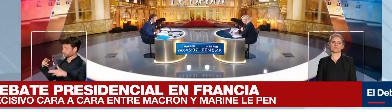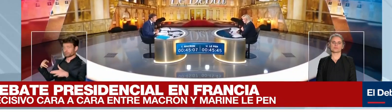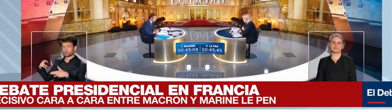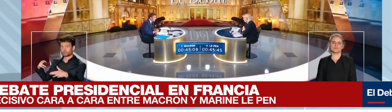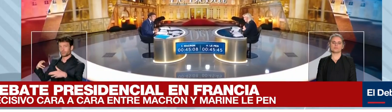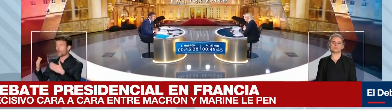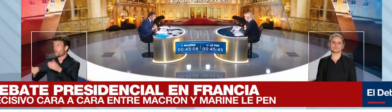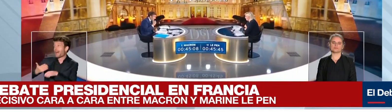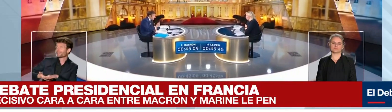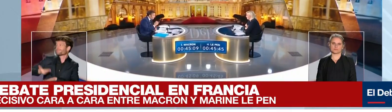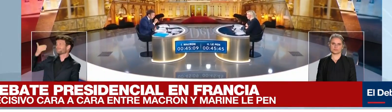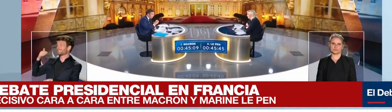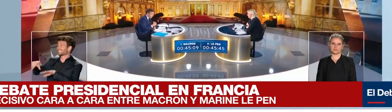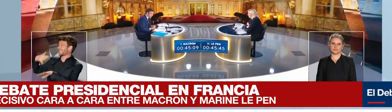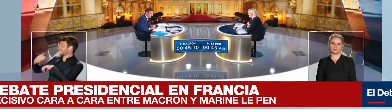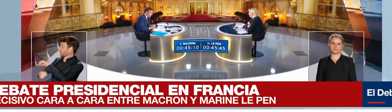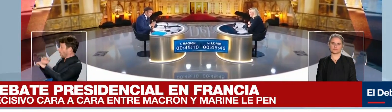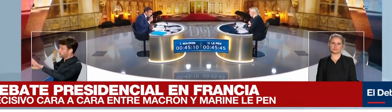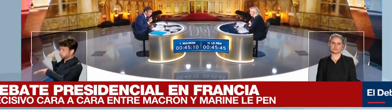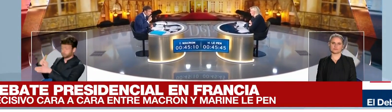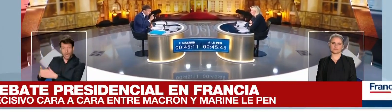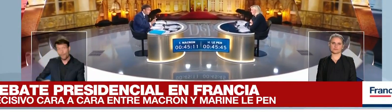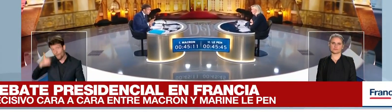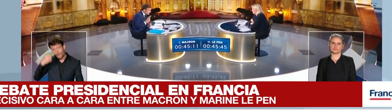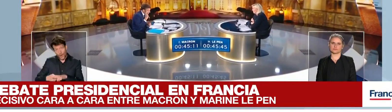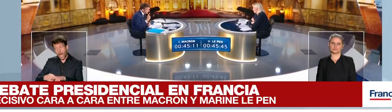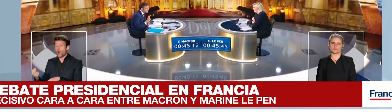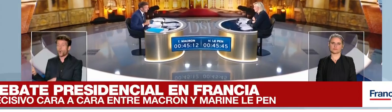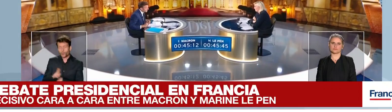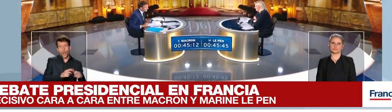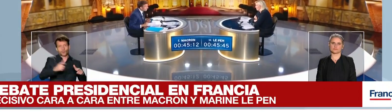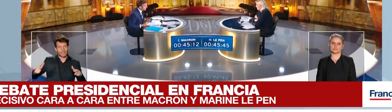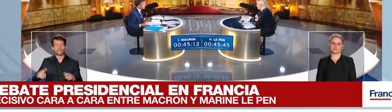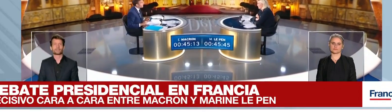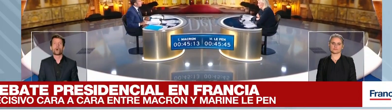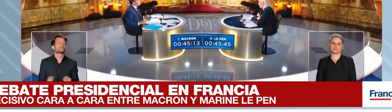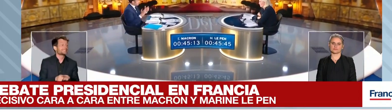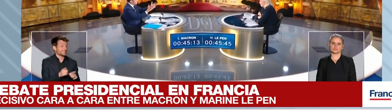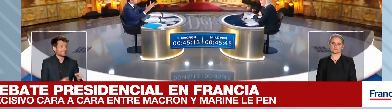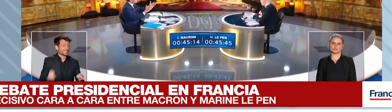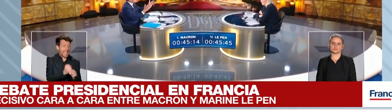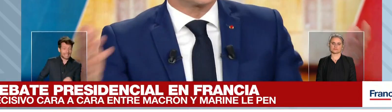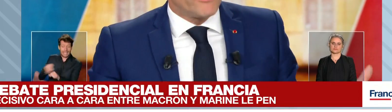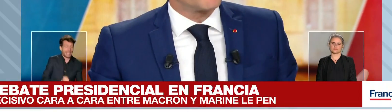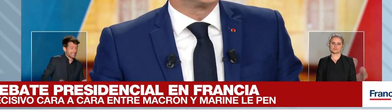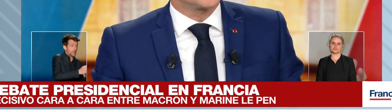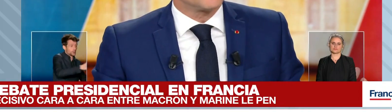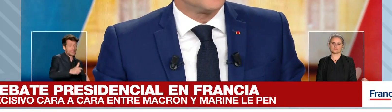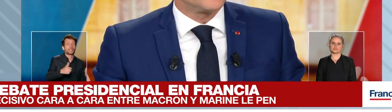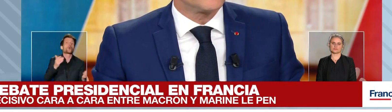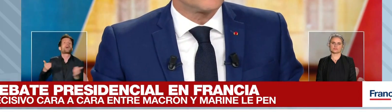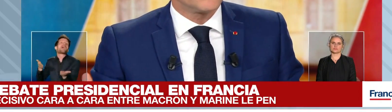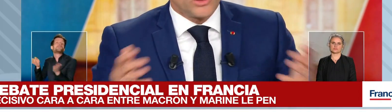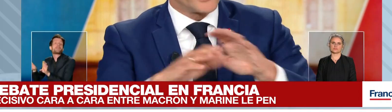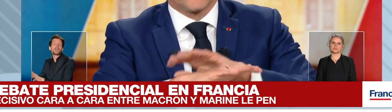más de 15 años, pudimos reindustrializar. Creamos más empleo de lo que destruimos y, señora Le Pen, es el fruto de